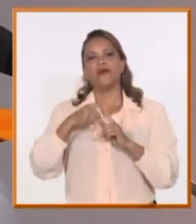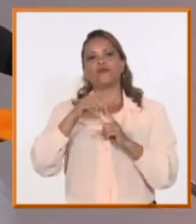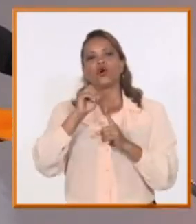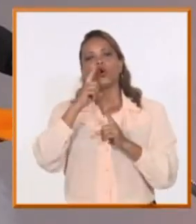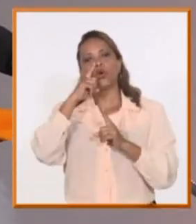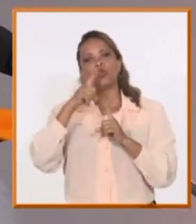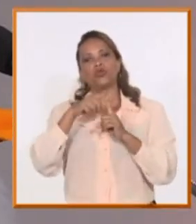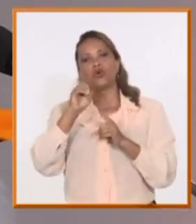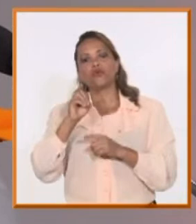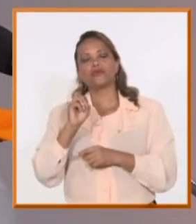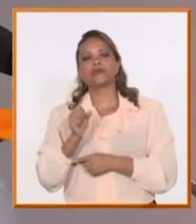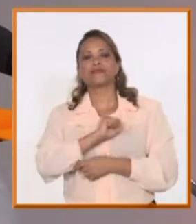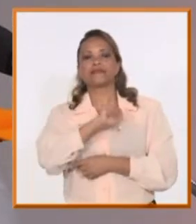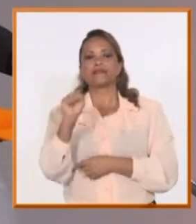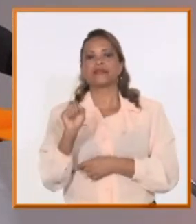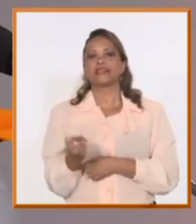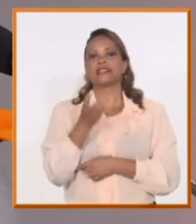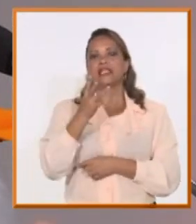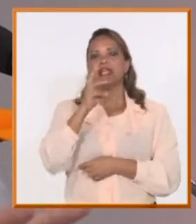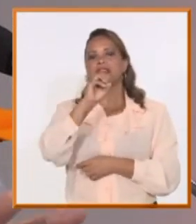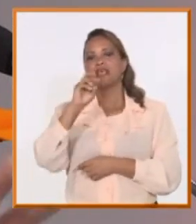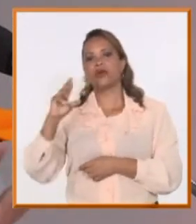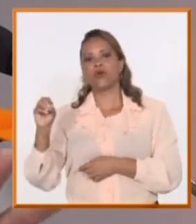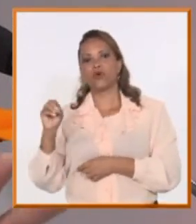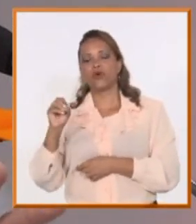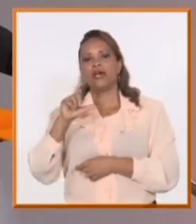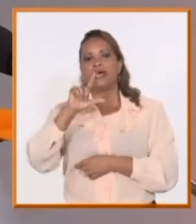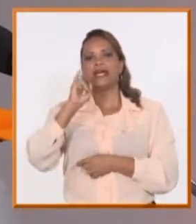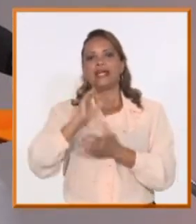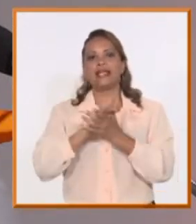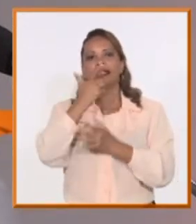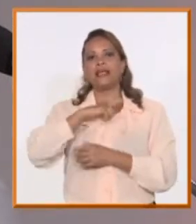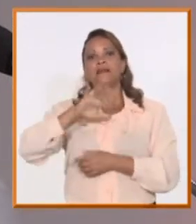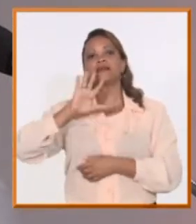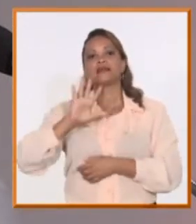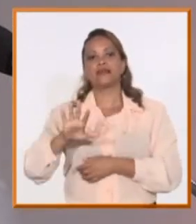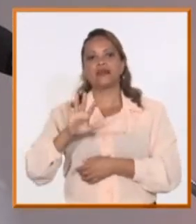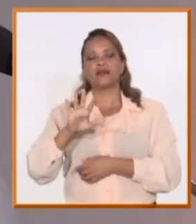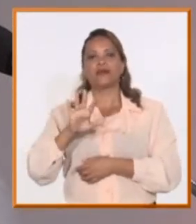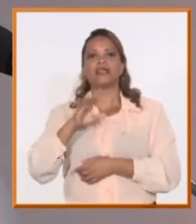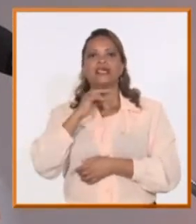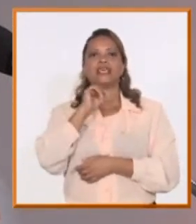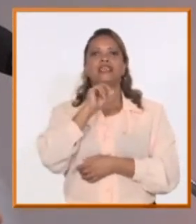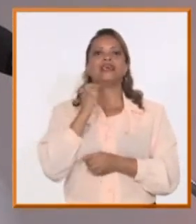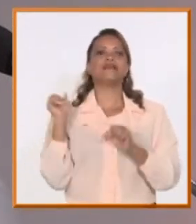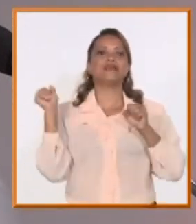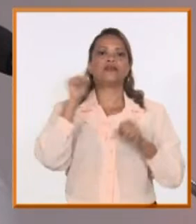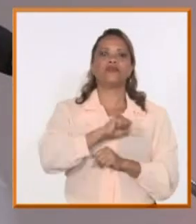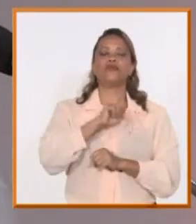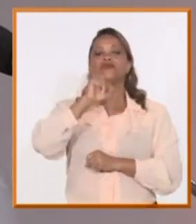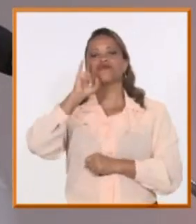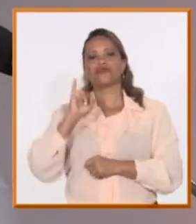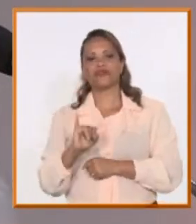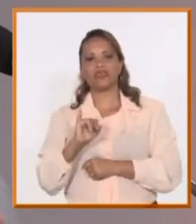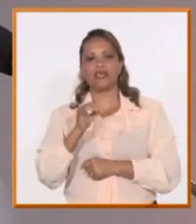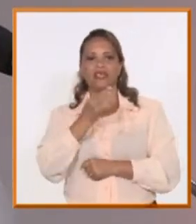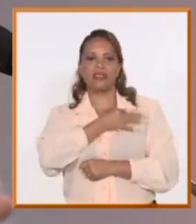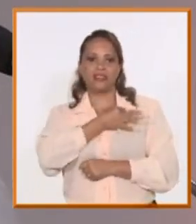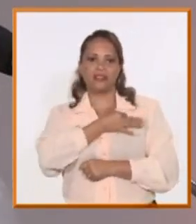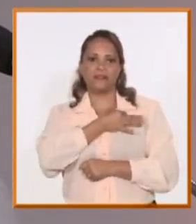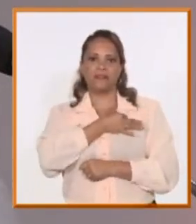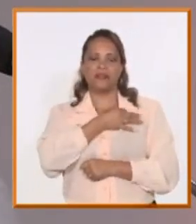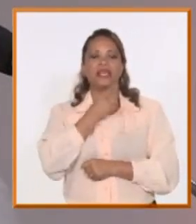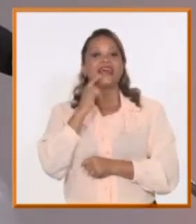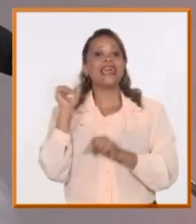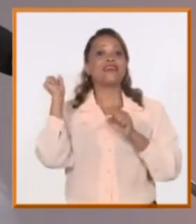3 de oro, en Lima 5, y cuando muchos pensaban que no, Chile 6 de oro en el judo. Para que vean cómo el judo ha ido subiendo